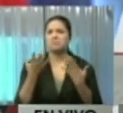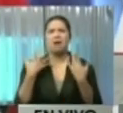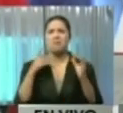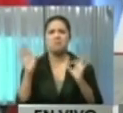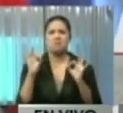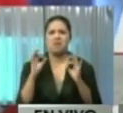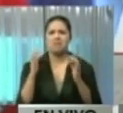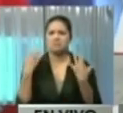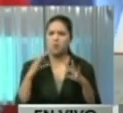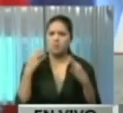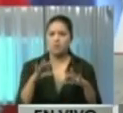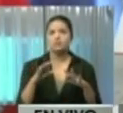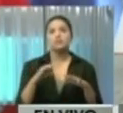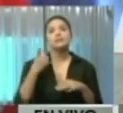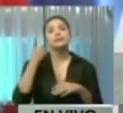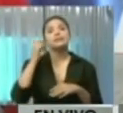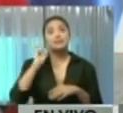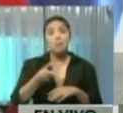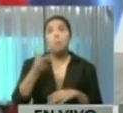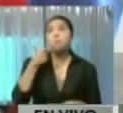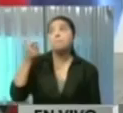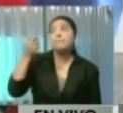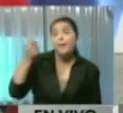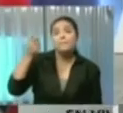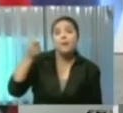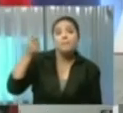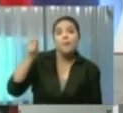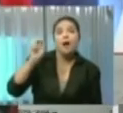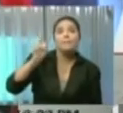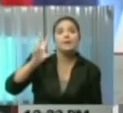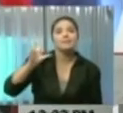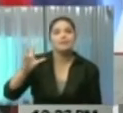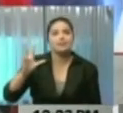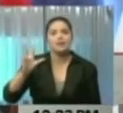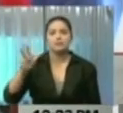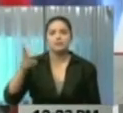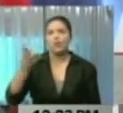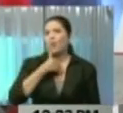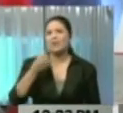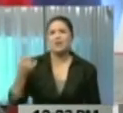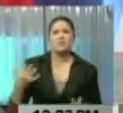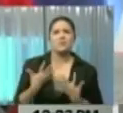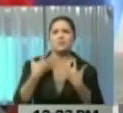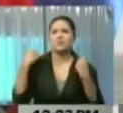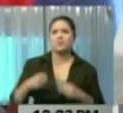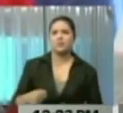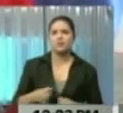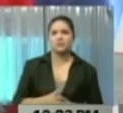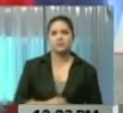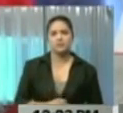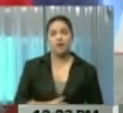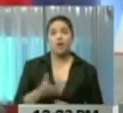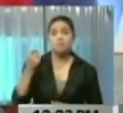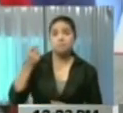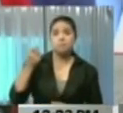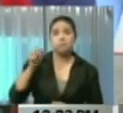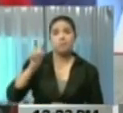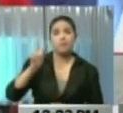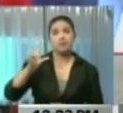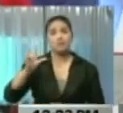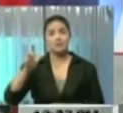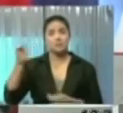Y si lo vamos a encender, ponerlo en 23 grados para que no haya un consumo, 23 grados centígrados, para que no haya un